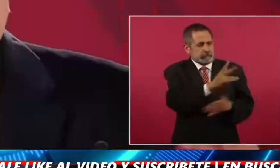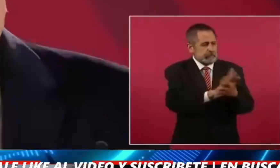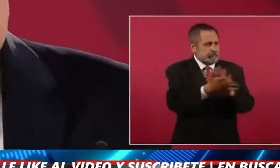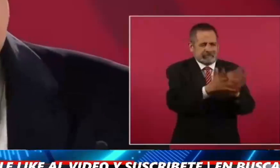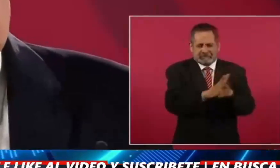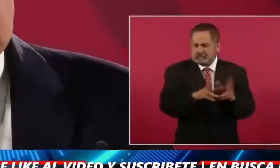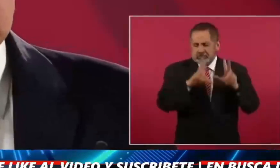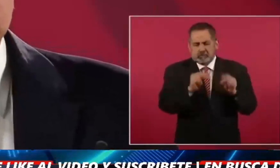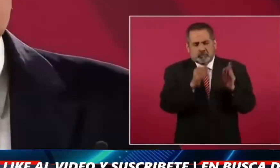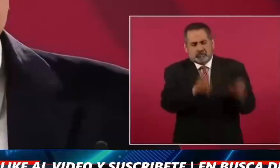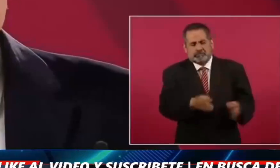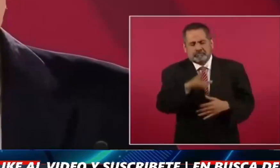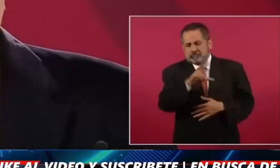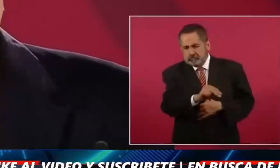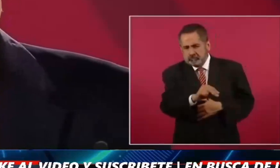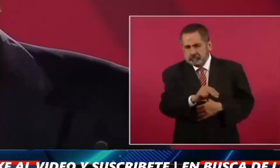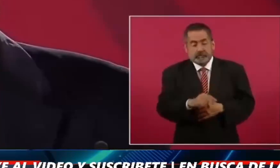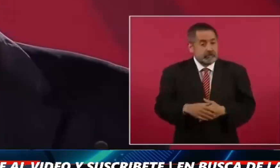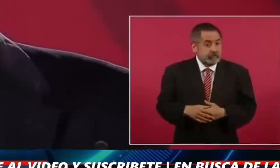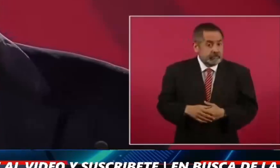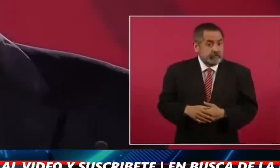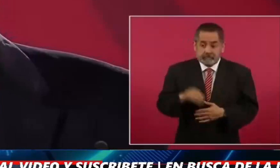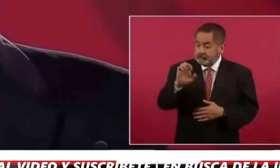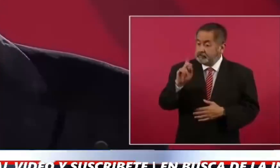Bueno, esto que les estoy diciendo,